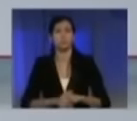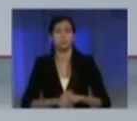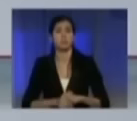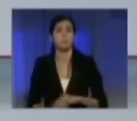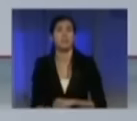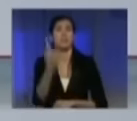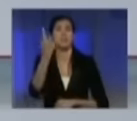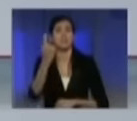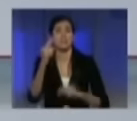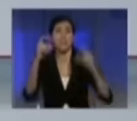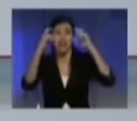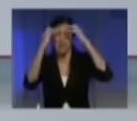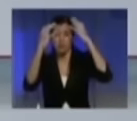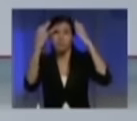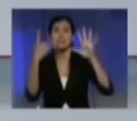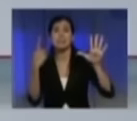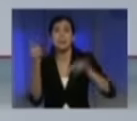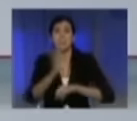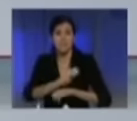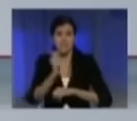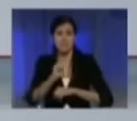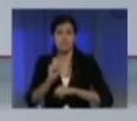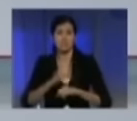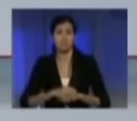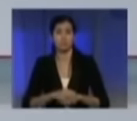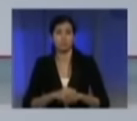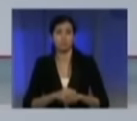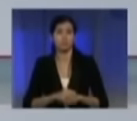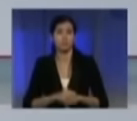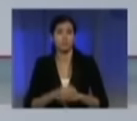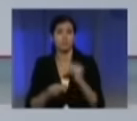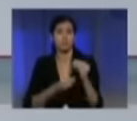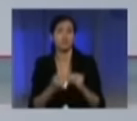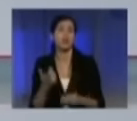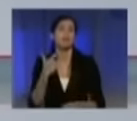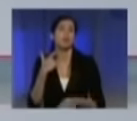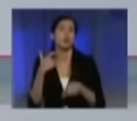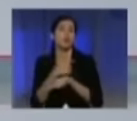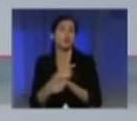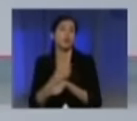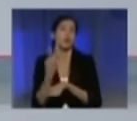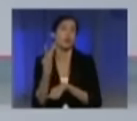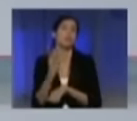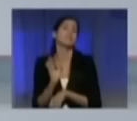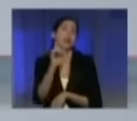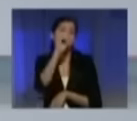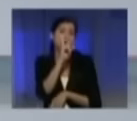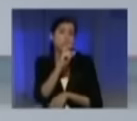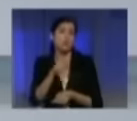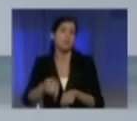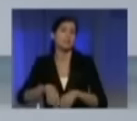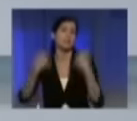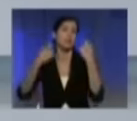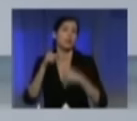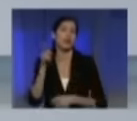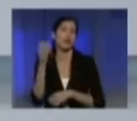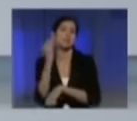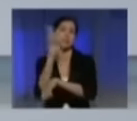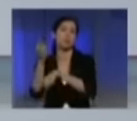Alup. En 6 meses hiciste lo que le tocó a la Cuarta República en 40 años. Destruir el Parlamento